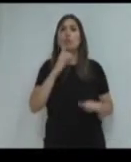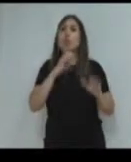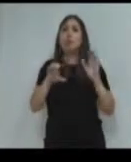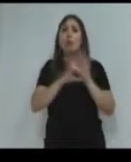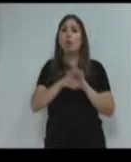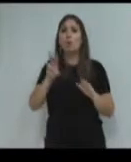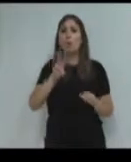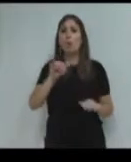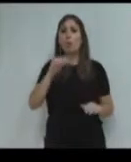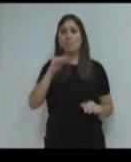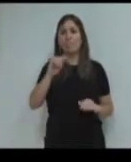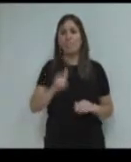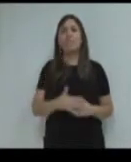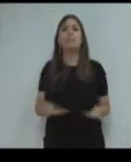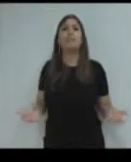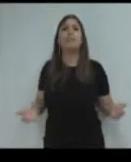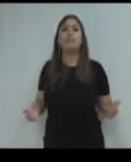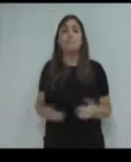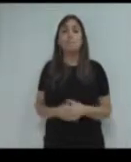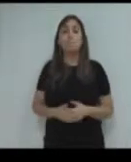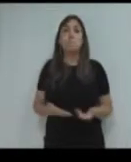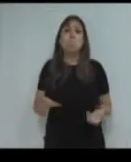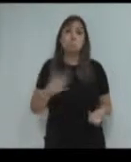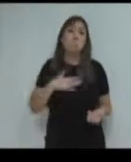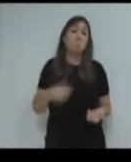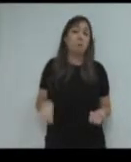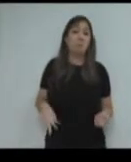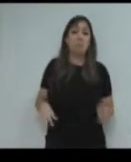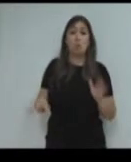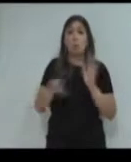Bueno, es una Los opción. temas de códigos BIDI. Es una opción.